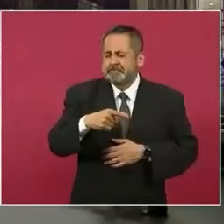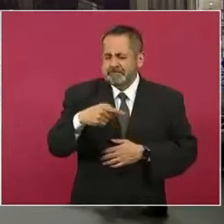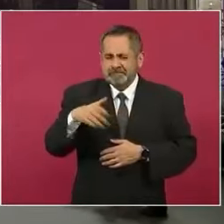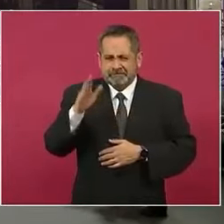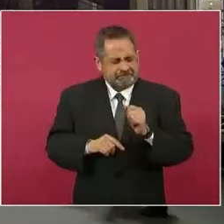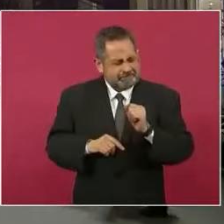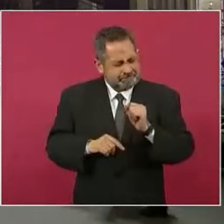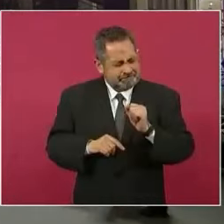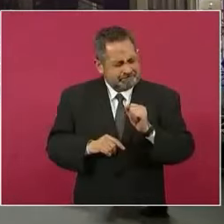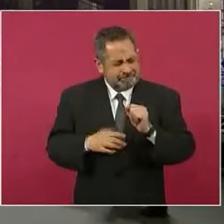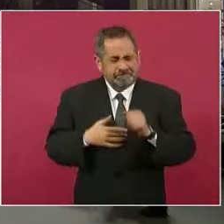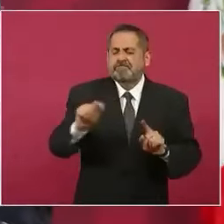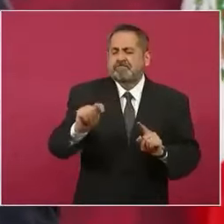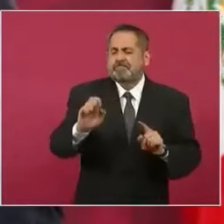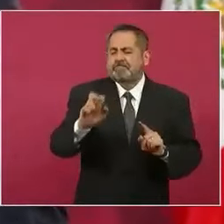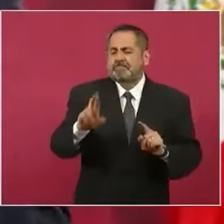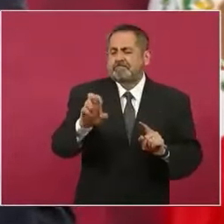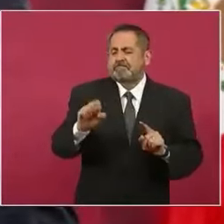señora Theresa May.